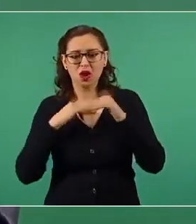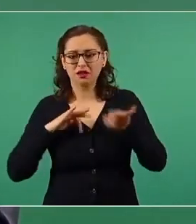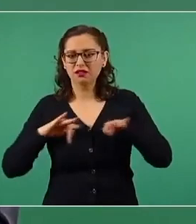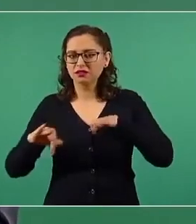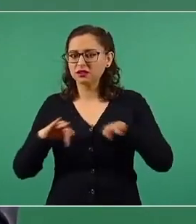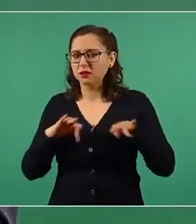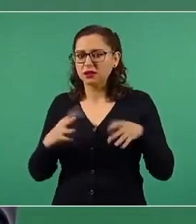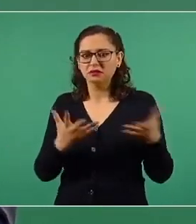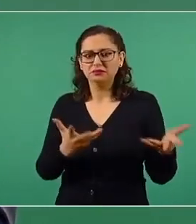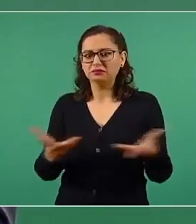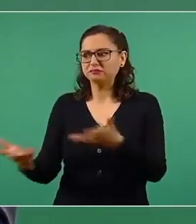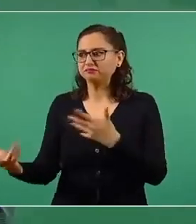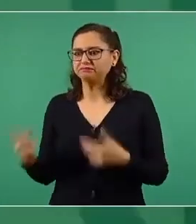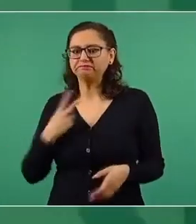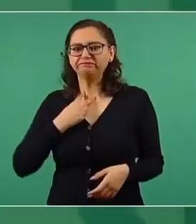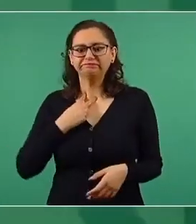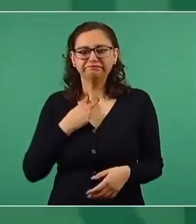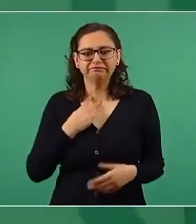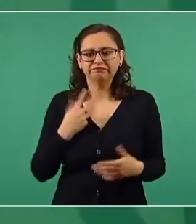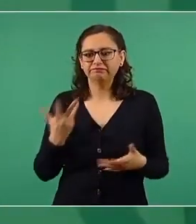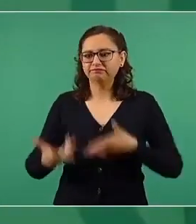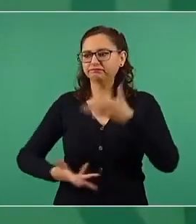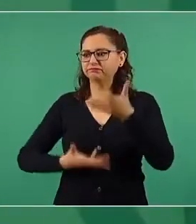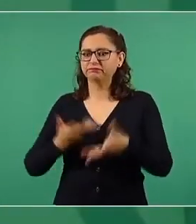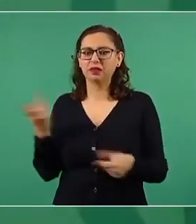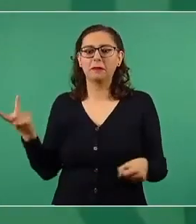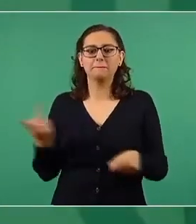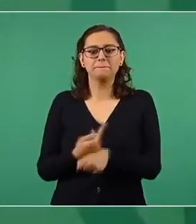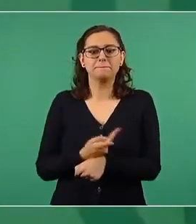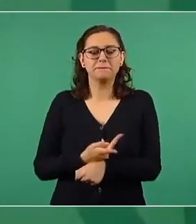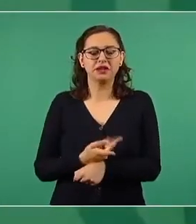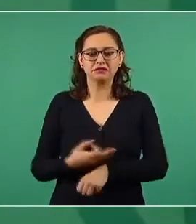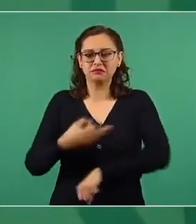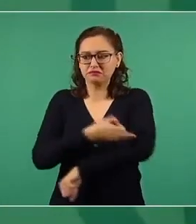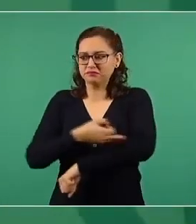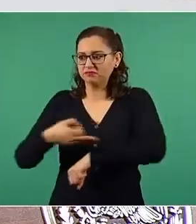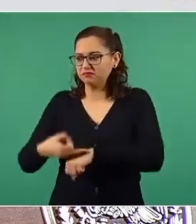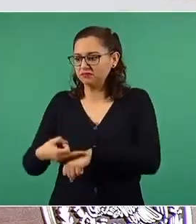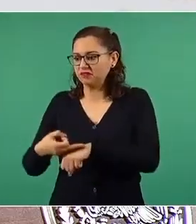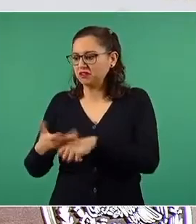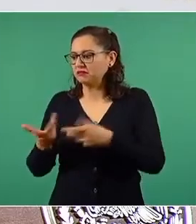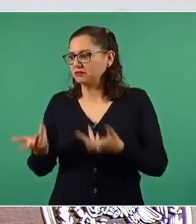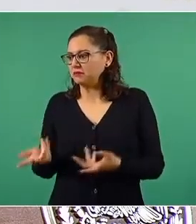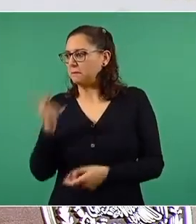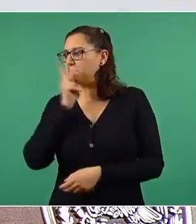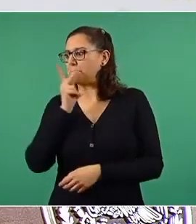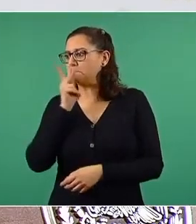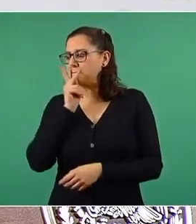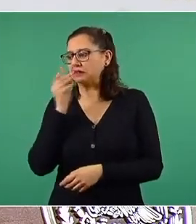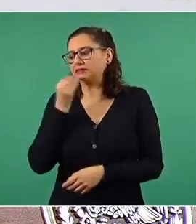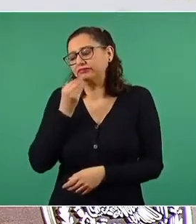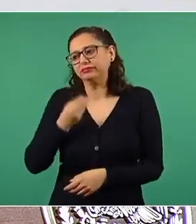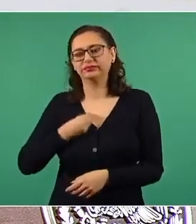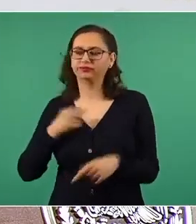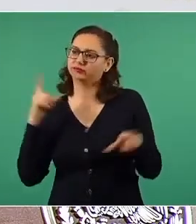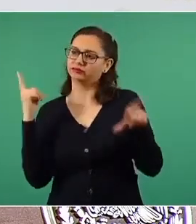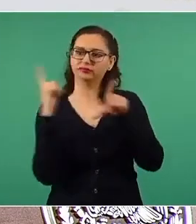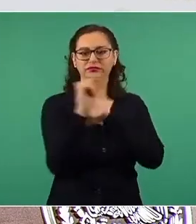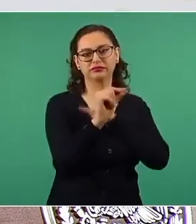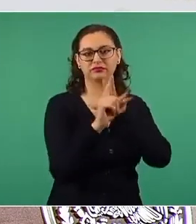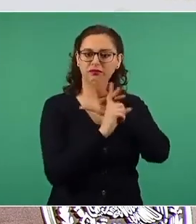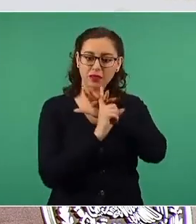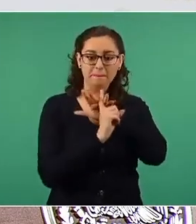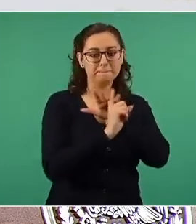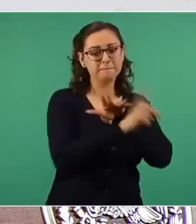tiene que emigrar el padre de una familia y se rompe la